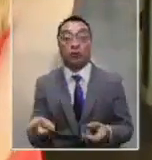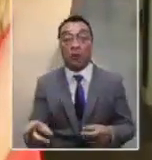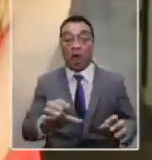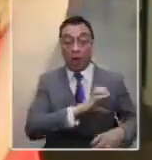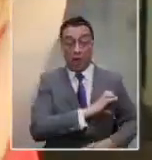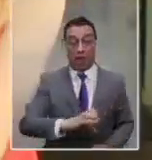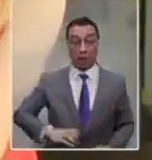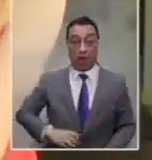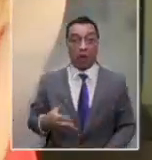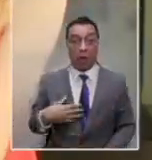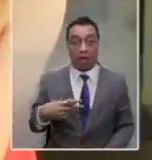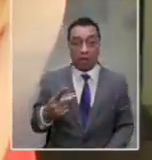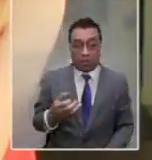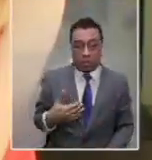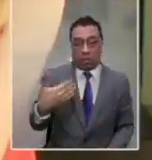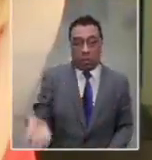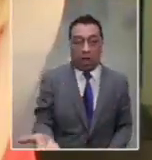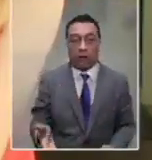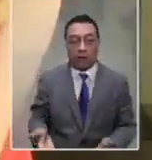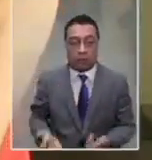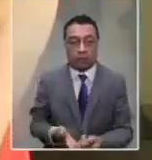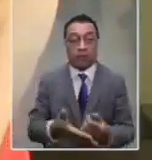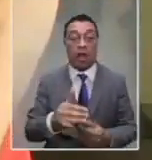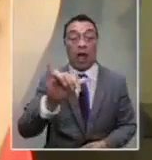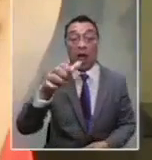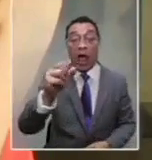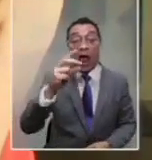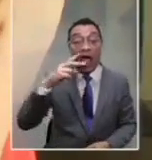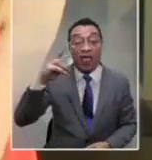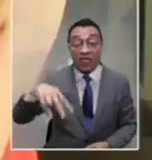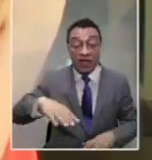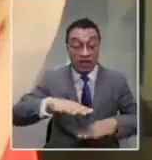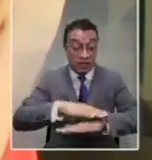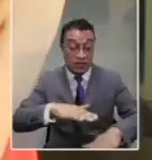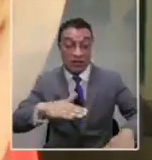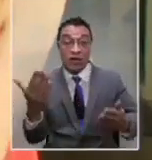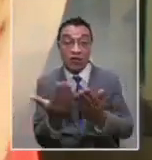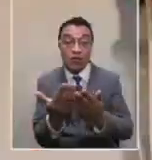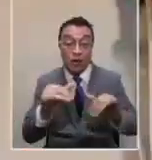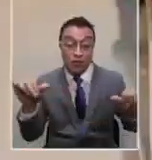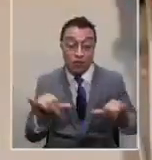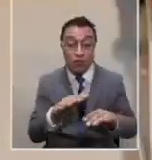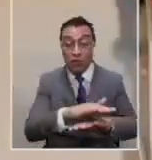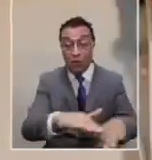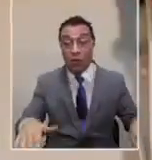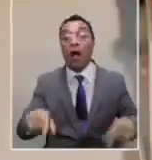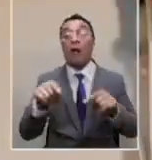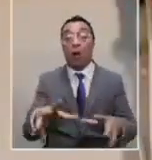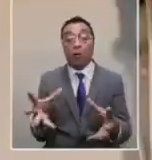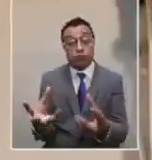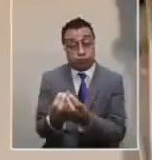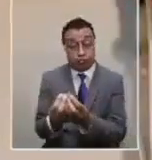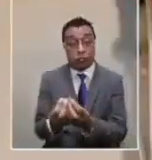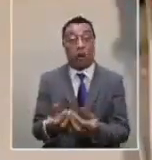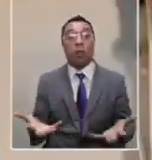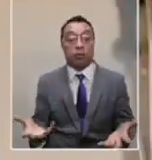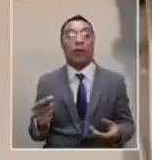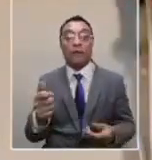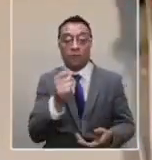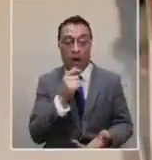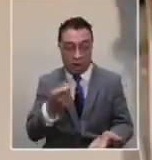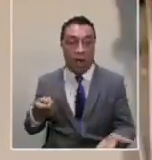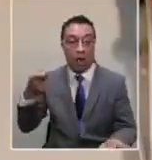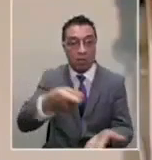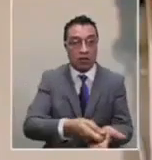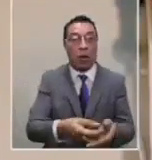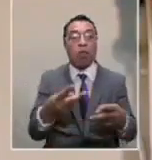Estado también está en deuda respecto a eso. O sea, si es que los jardines públicos hoy día están, entre comillas, saturados, es porque falta